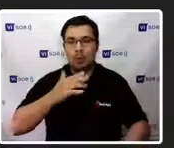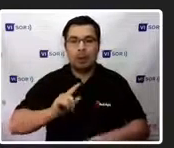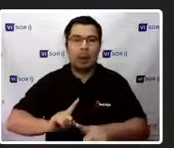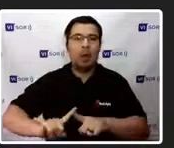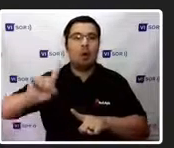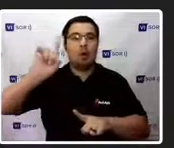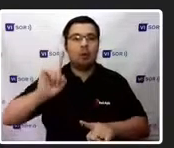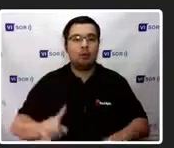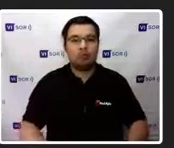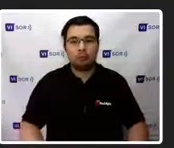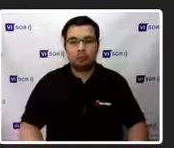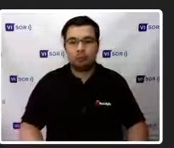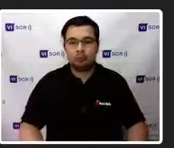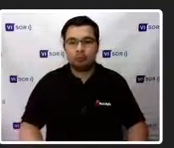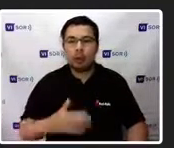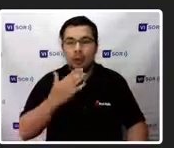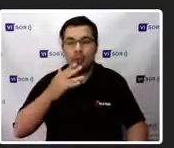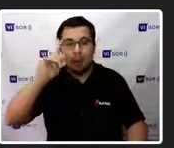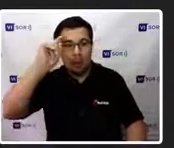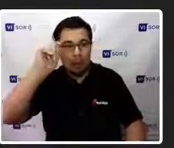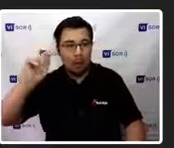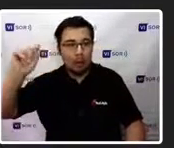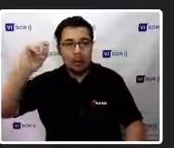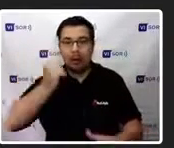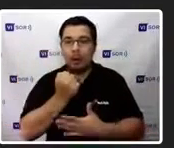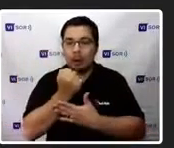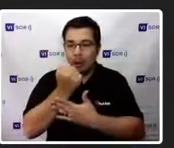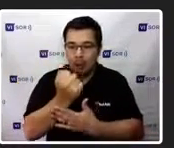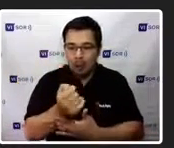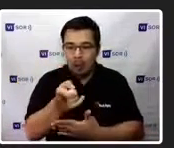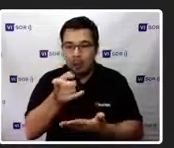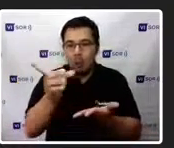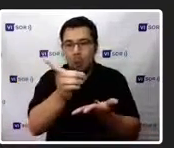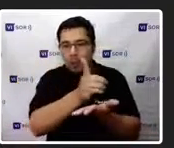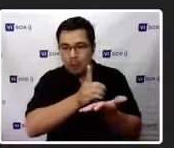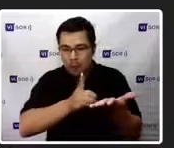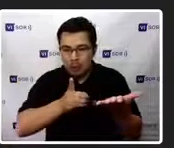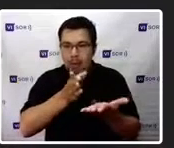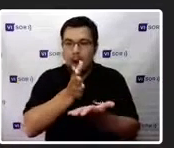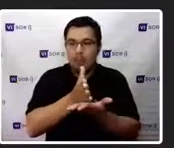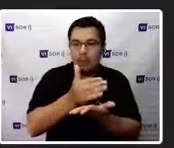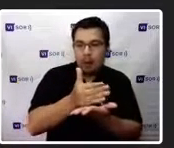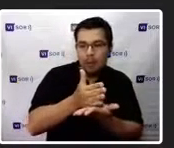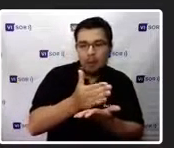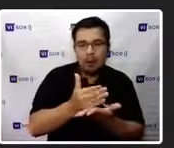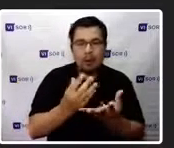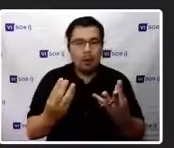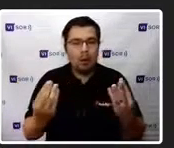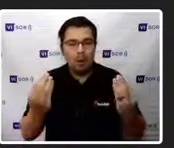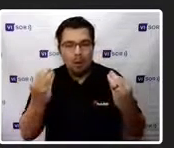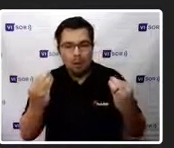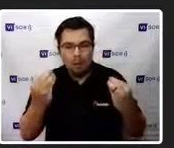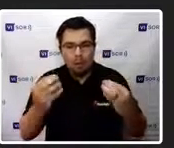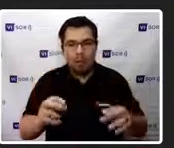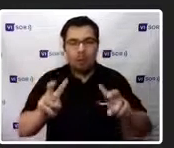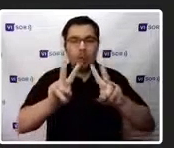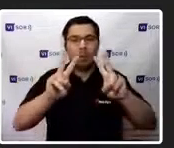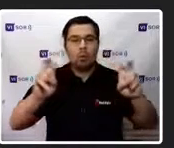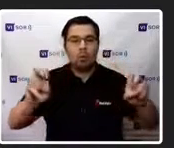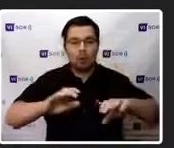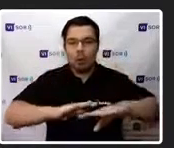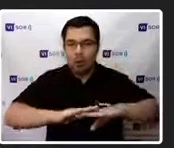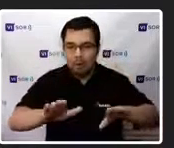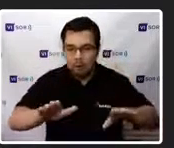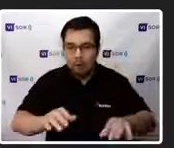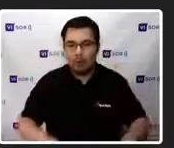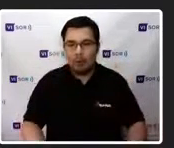más bien teórica y que te ayuda también a poder diseñar, planificar, tener una concepción mucho más acabada de cómo se tiene que realizar la actividad en